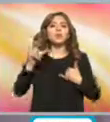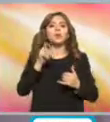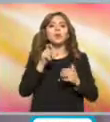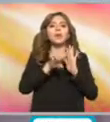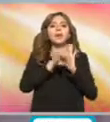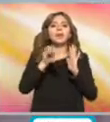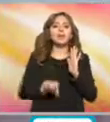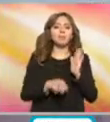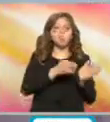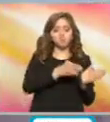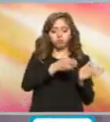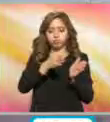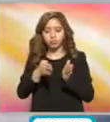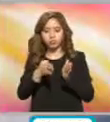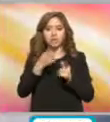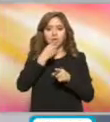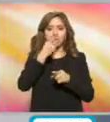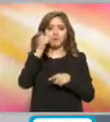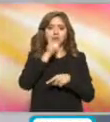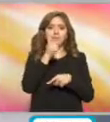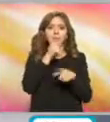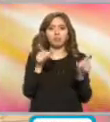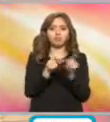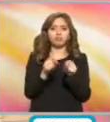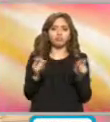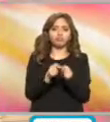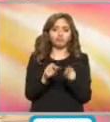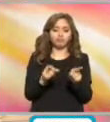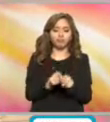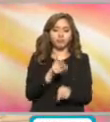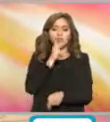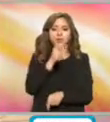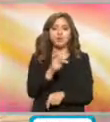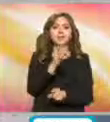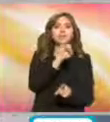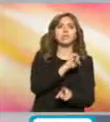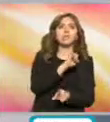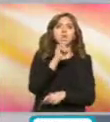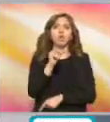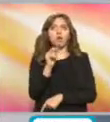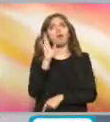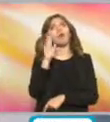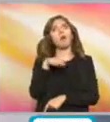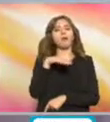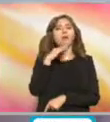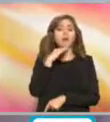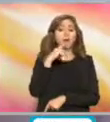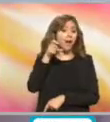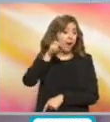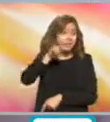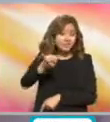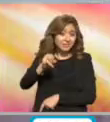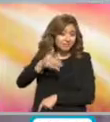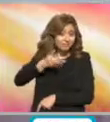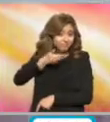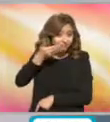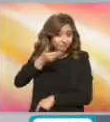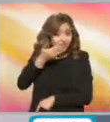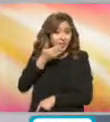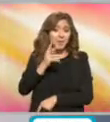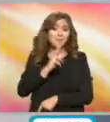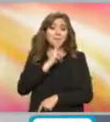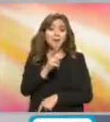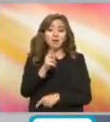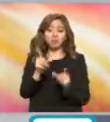unisílaba. Y entonces todo es sí, no, ma, Ajá. pa, ajá, no. O sea, realmente viven de esta manera. Entonces,